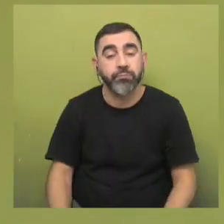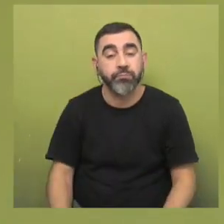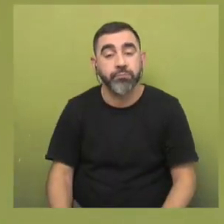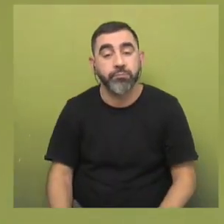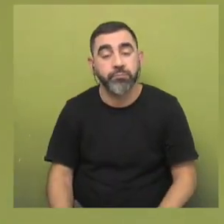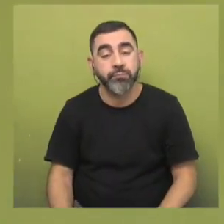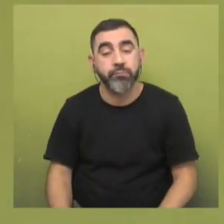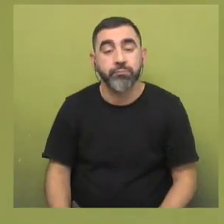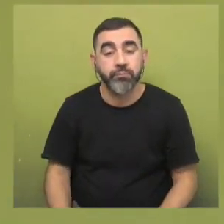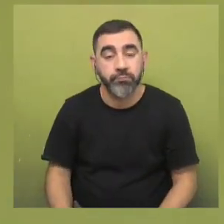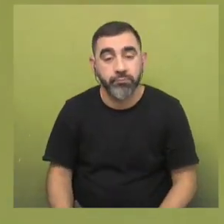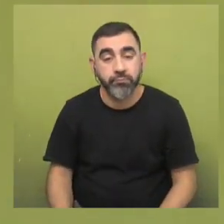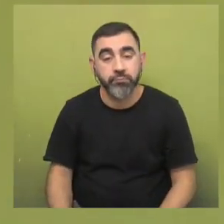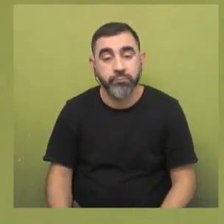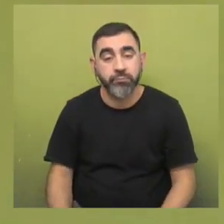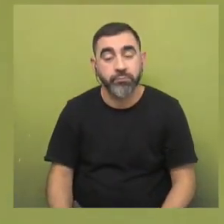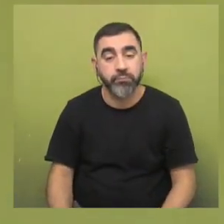desafioprofundo.org/1930.